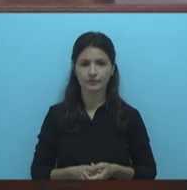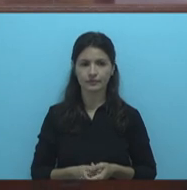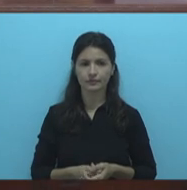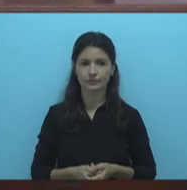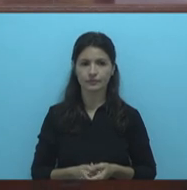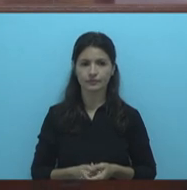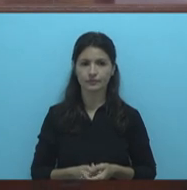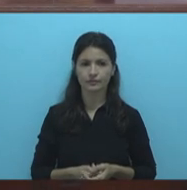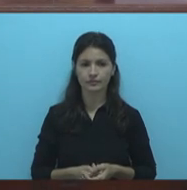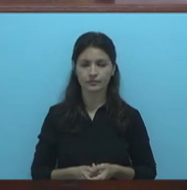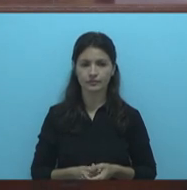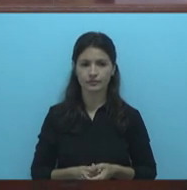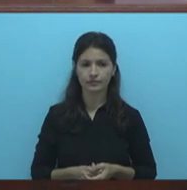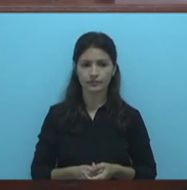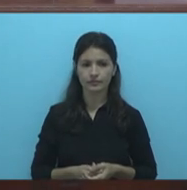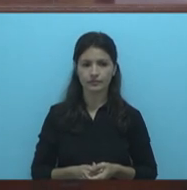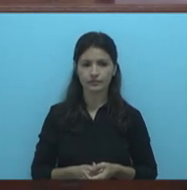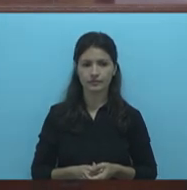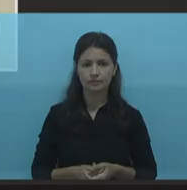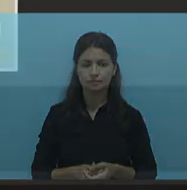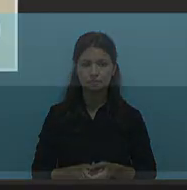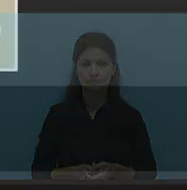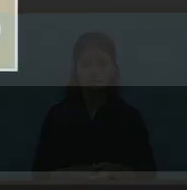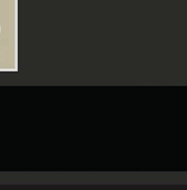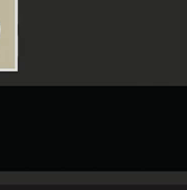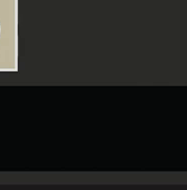en forma electrónica.